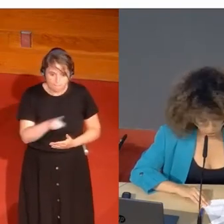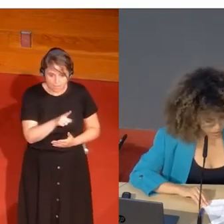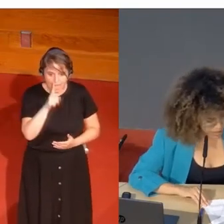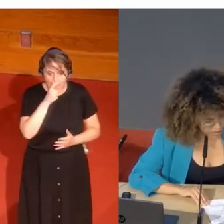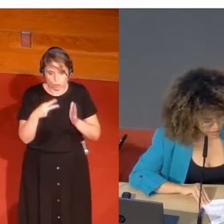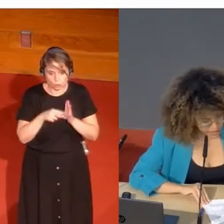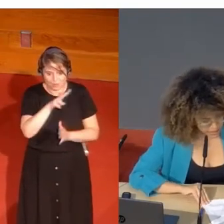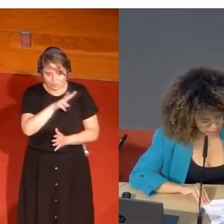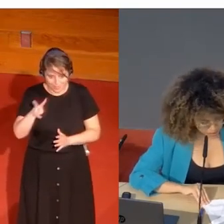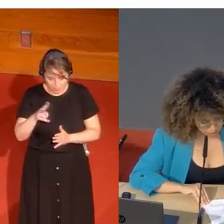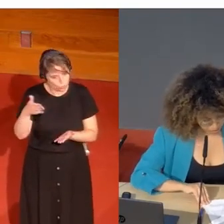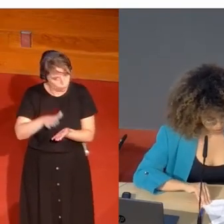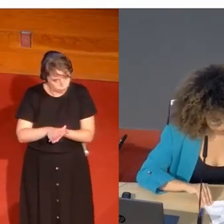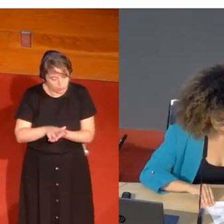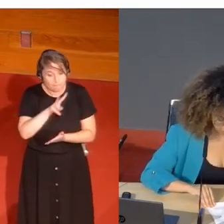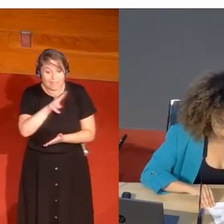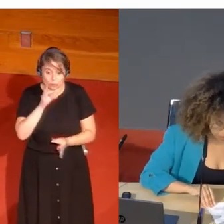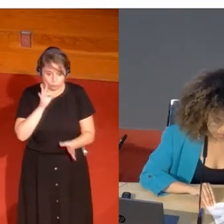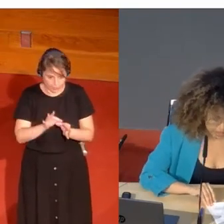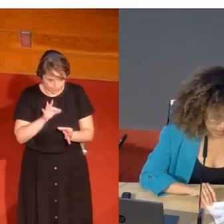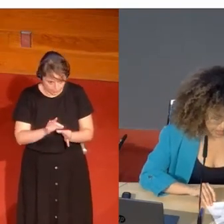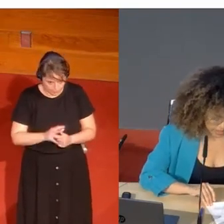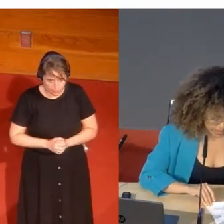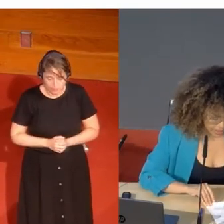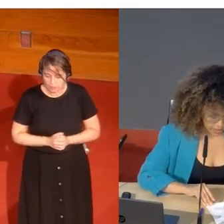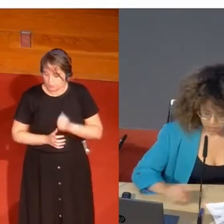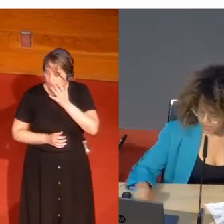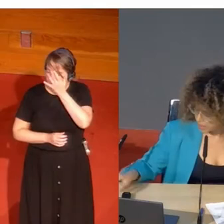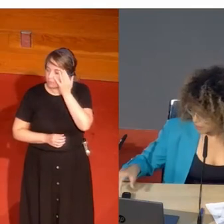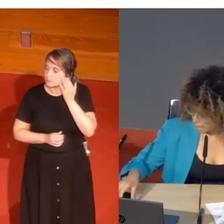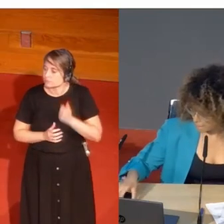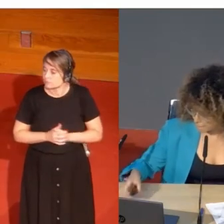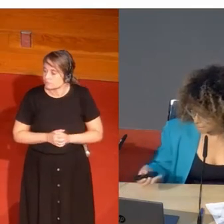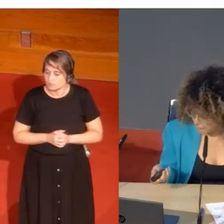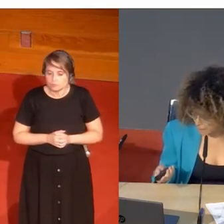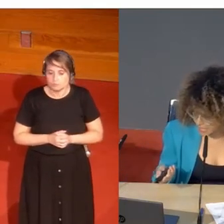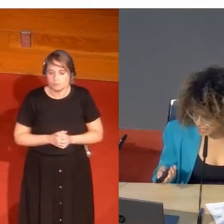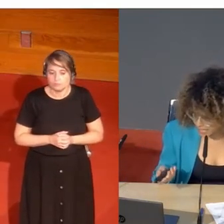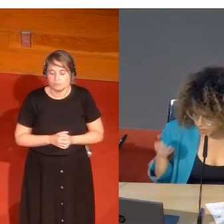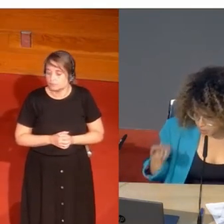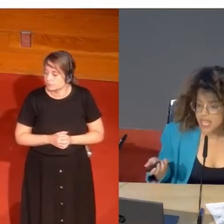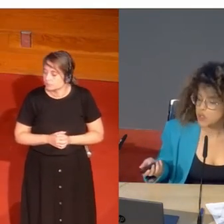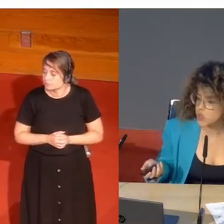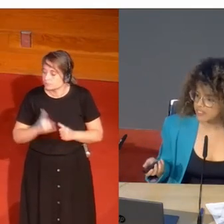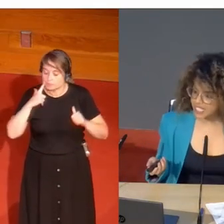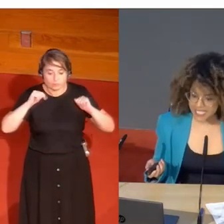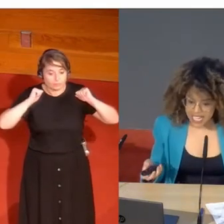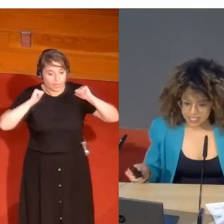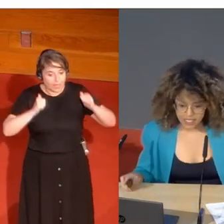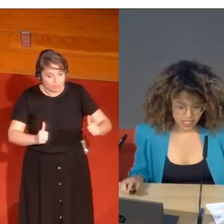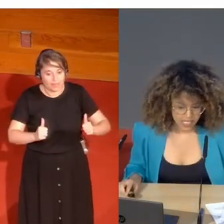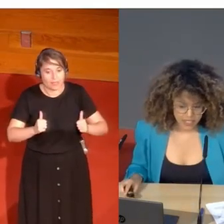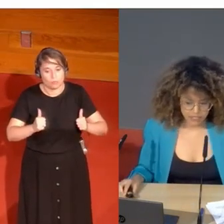2022 en el 22 de septiembre entonces eh si queréis comenzamos con